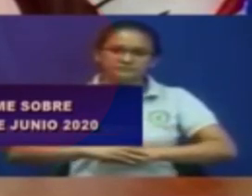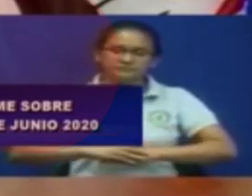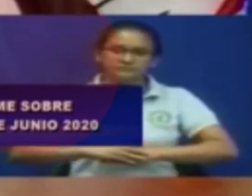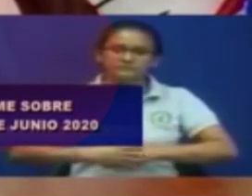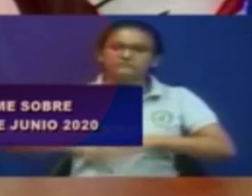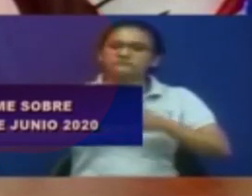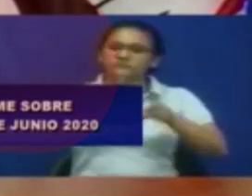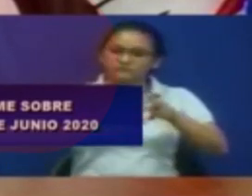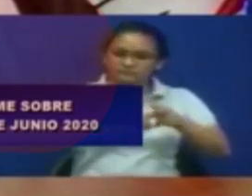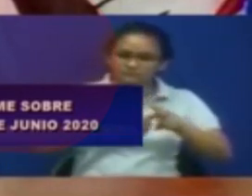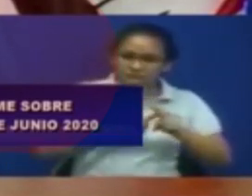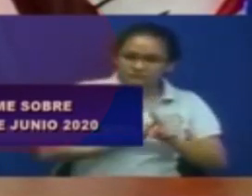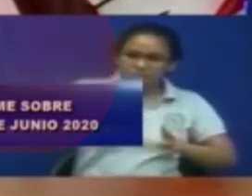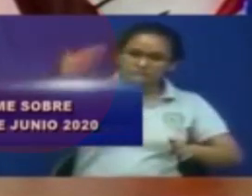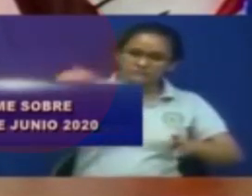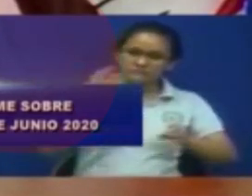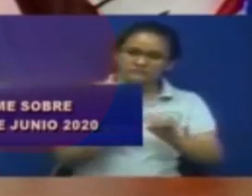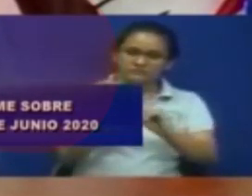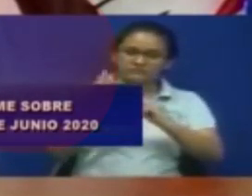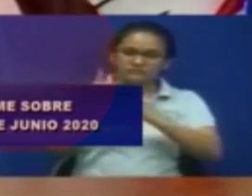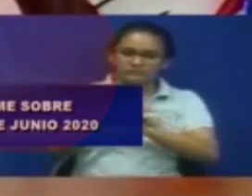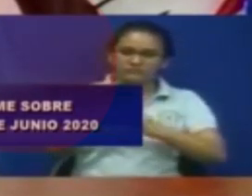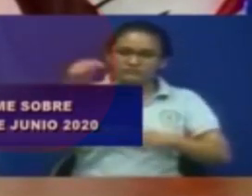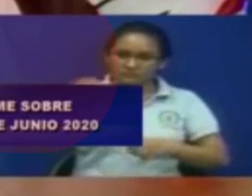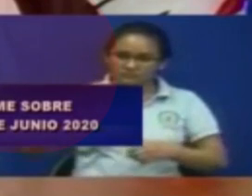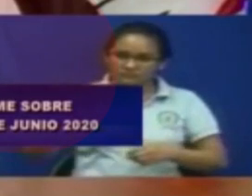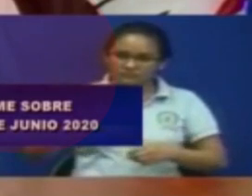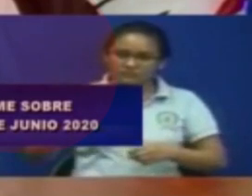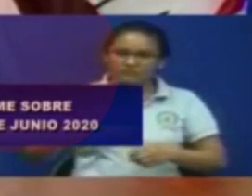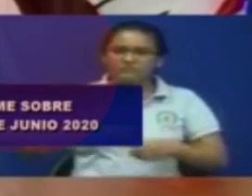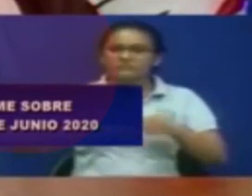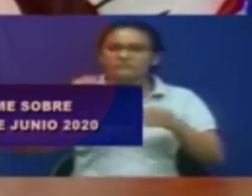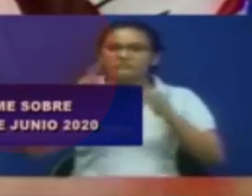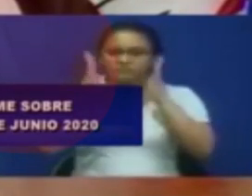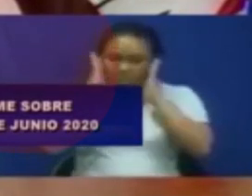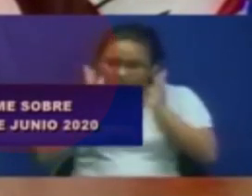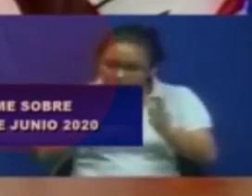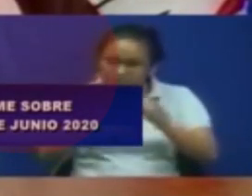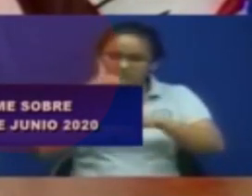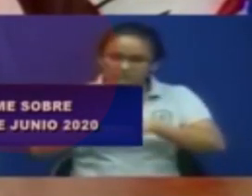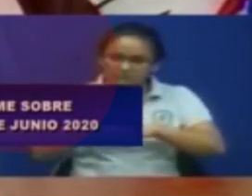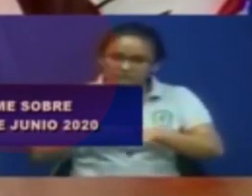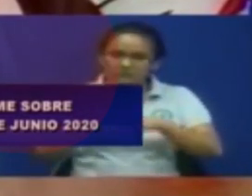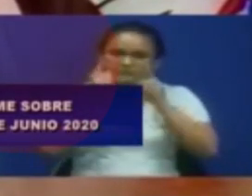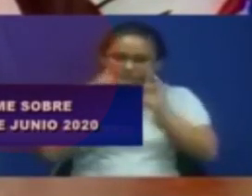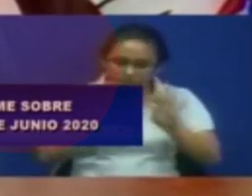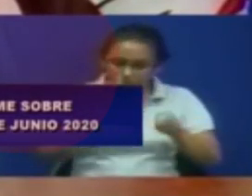de la pandemia hasta el día de hoy, hemos atendido y dado seguimiento responsable y cuidadoso